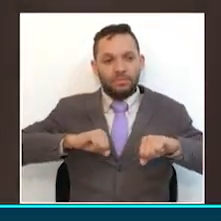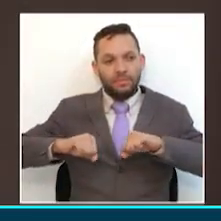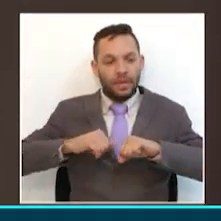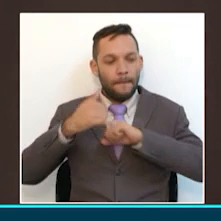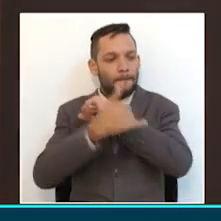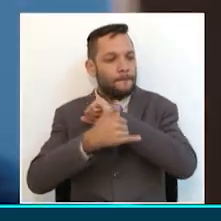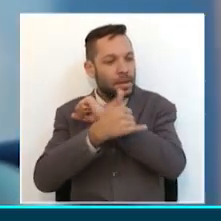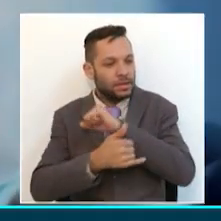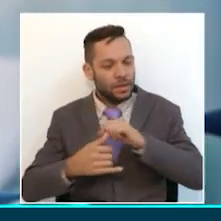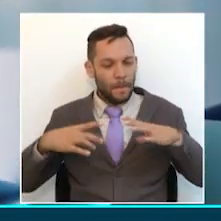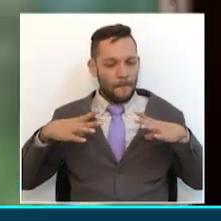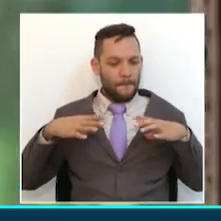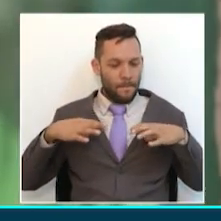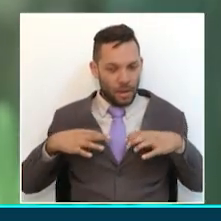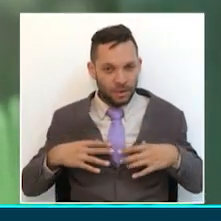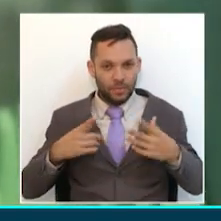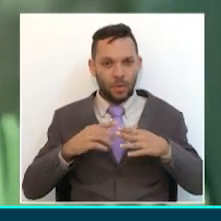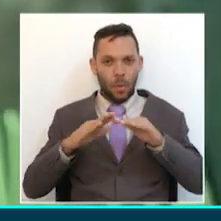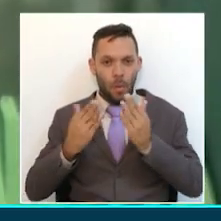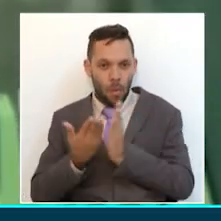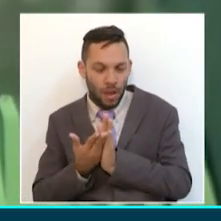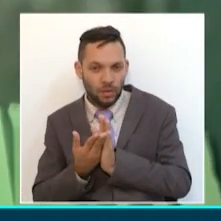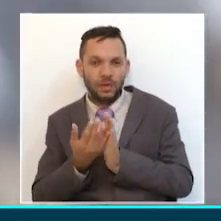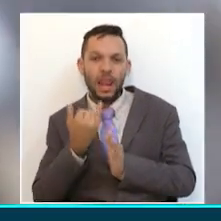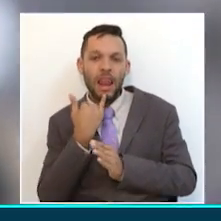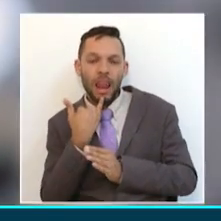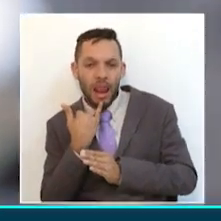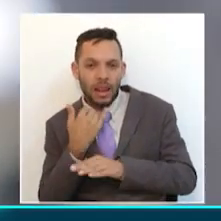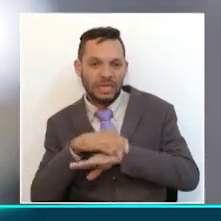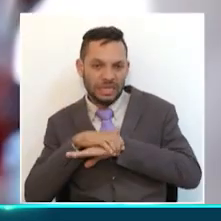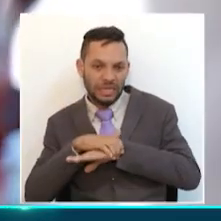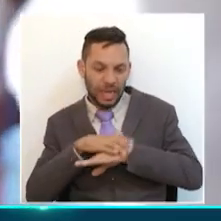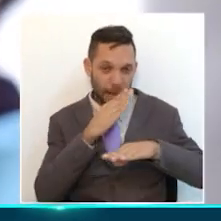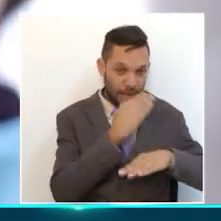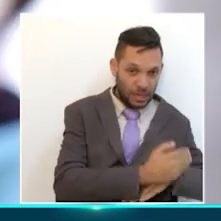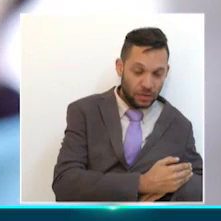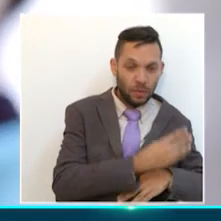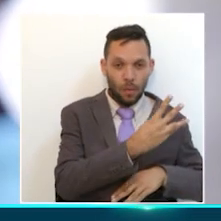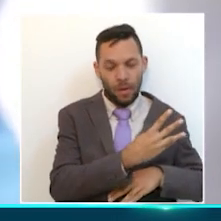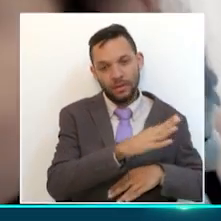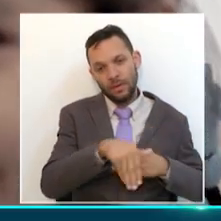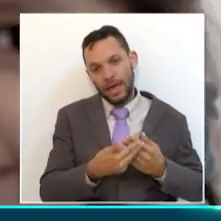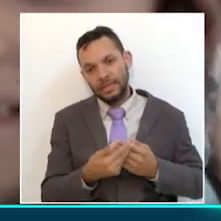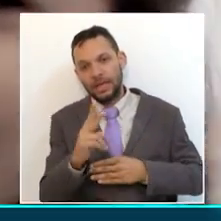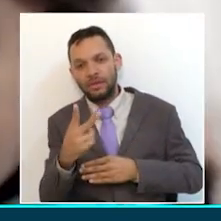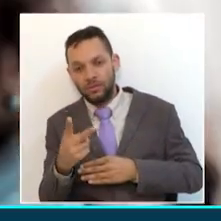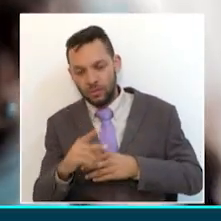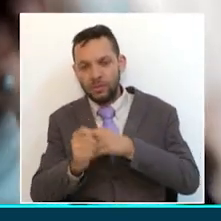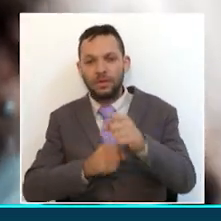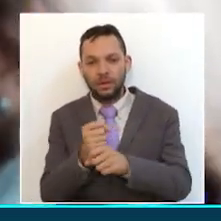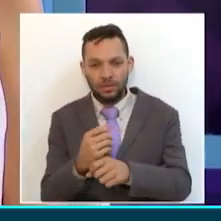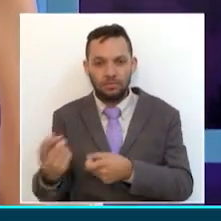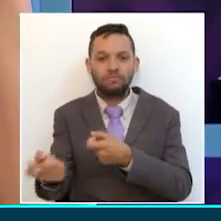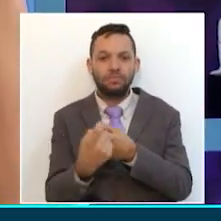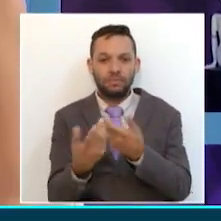recreativas, no solo estudiantes del Colombo Americano, sino también niños entre los 4 y 12 años de edad pueden disfrutar y